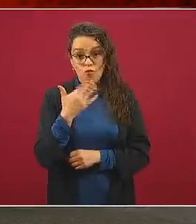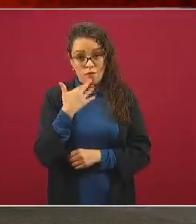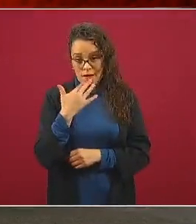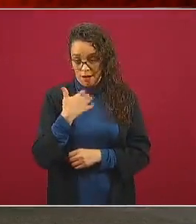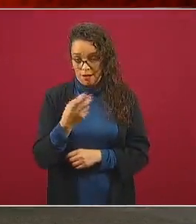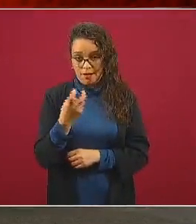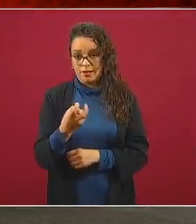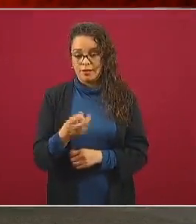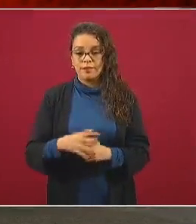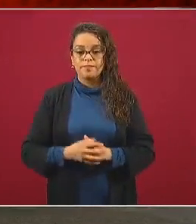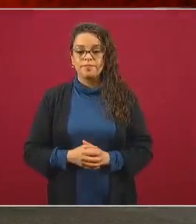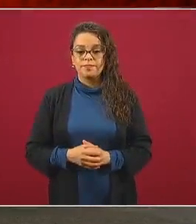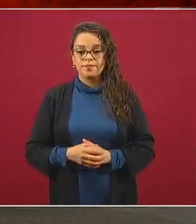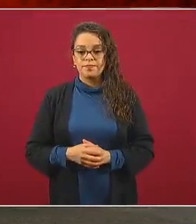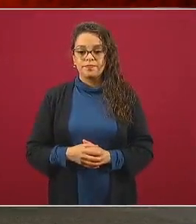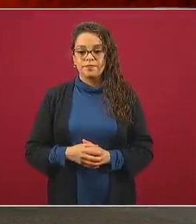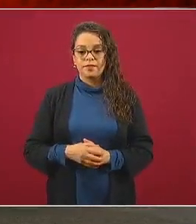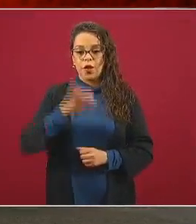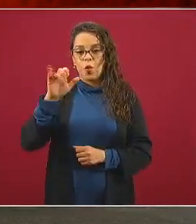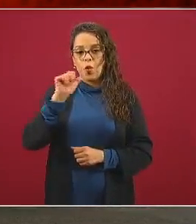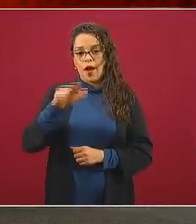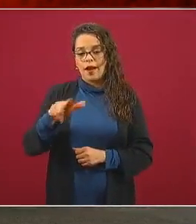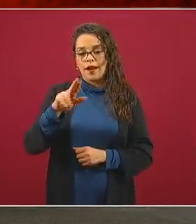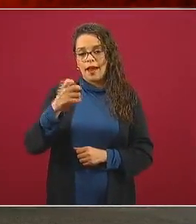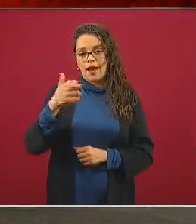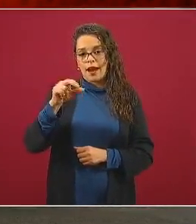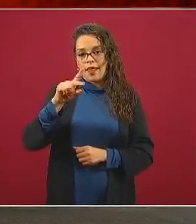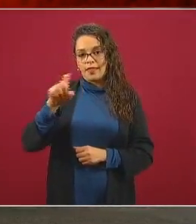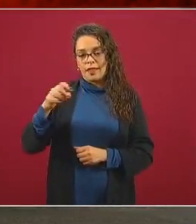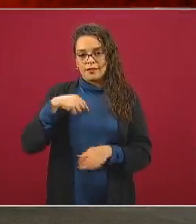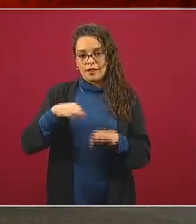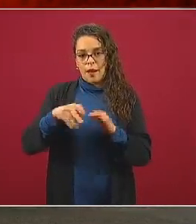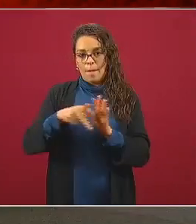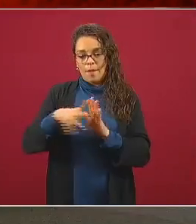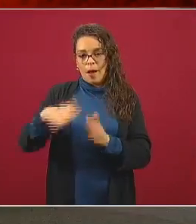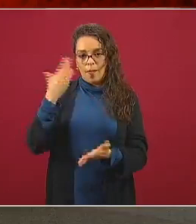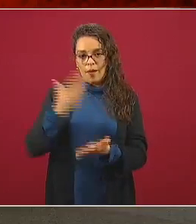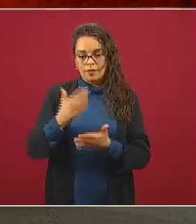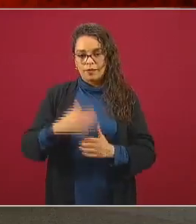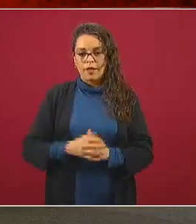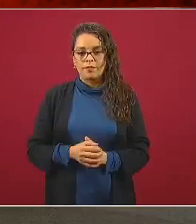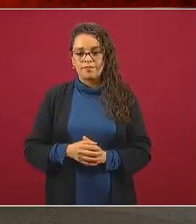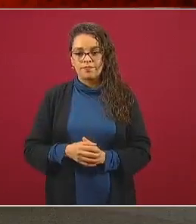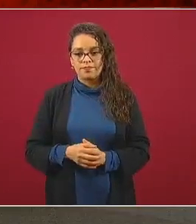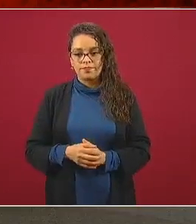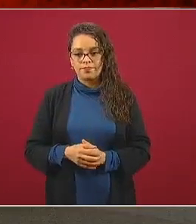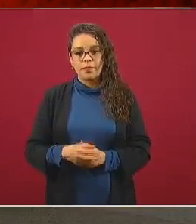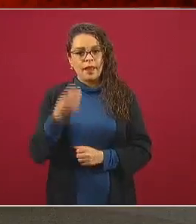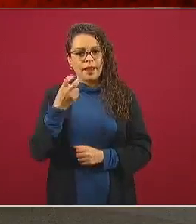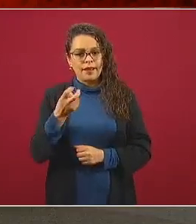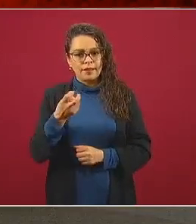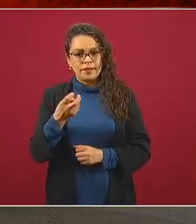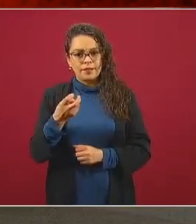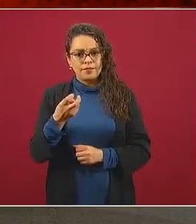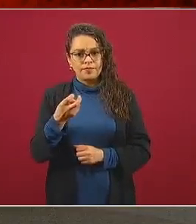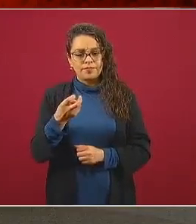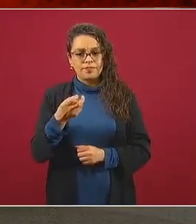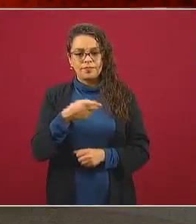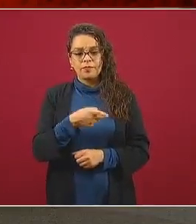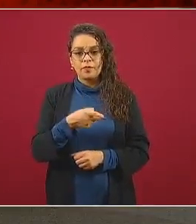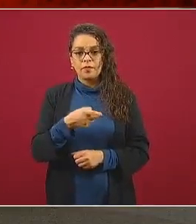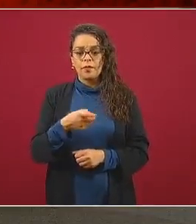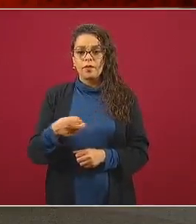Buenas noches. Rápidamente, Juan Hernández del periódico Basta y del Grupo Cantón. Esta medida de echar atrás, precisamente esta medida de eliminar los fines de semana